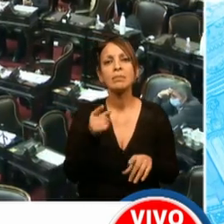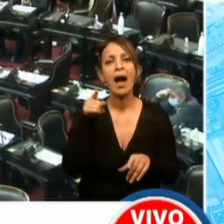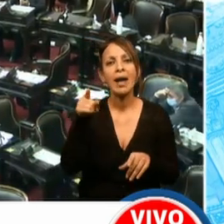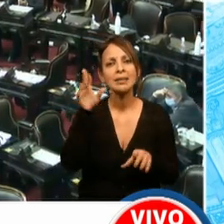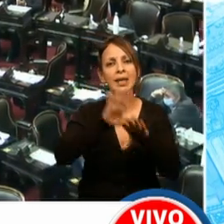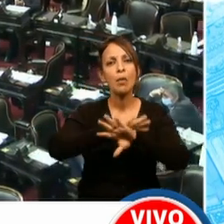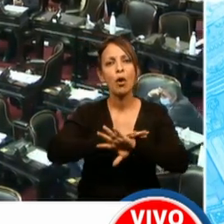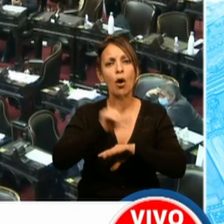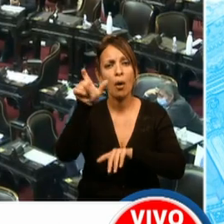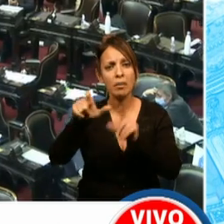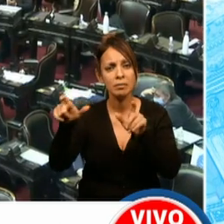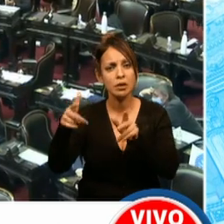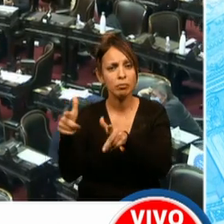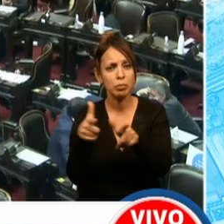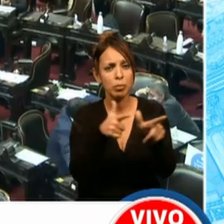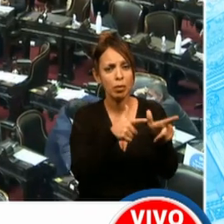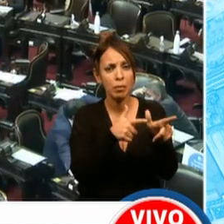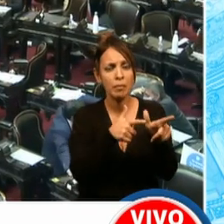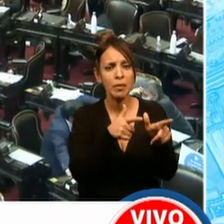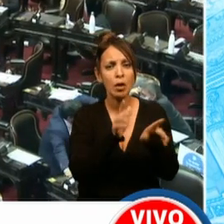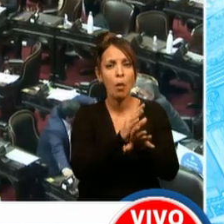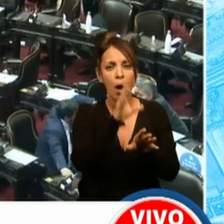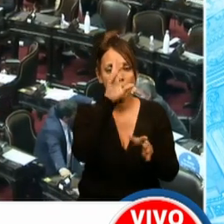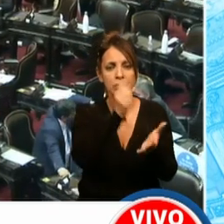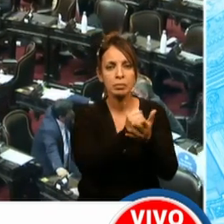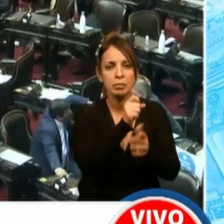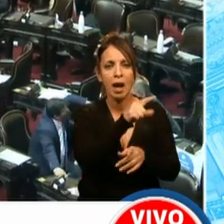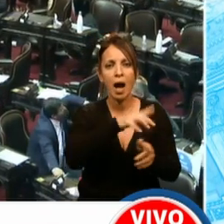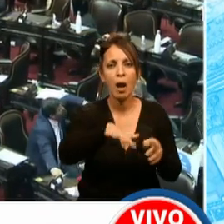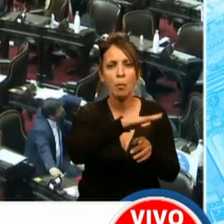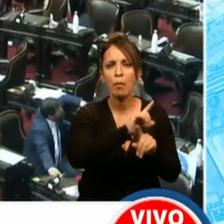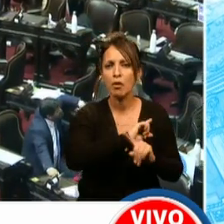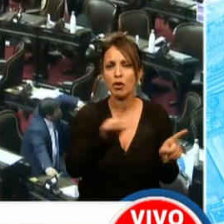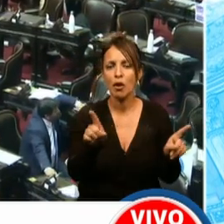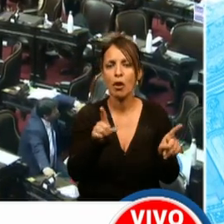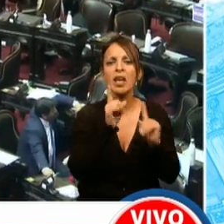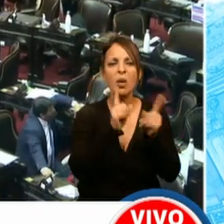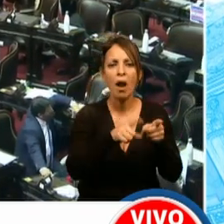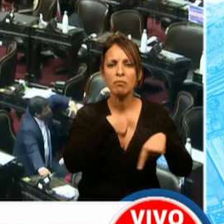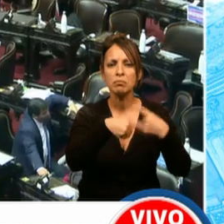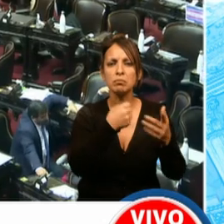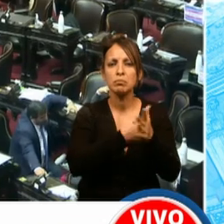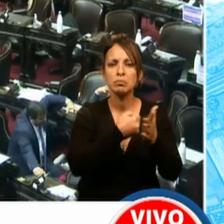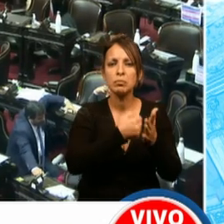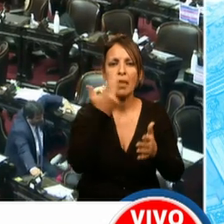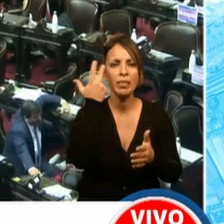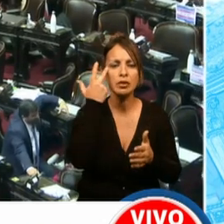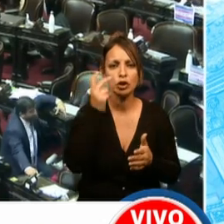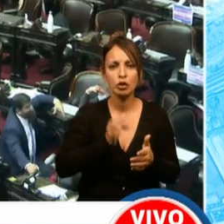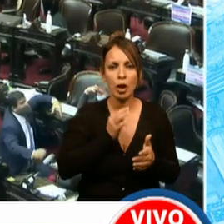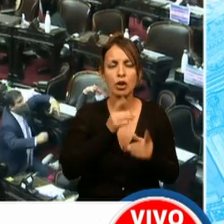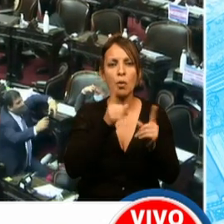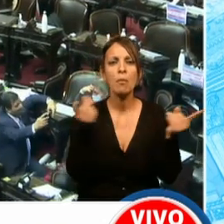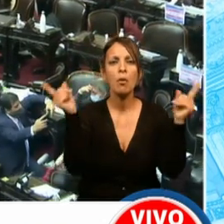fusiladora no logran escarmentar al pueblo ese sueño siguió 18 años hasta que con él luche y vuelve volvió el